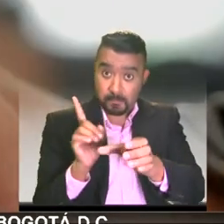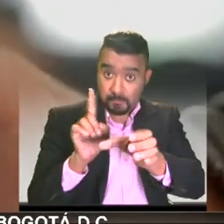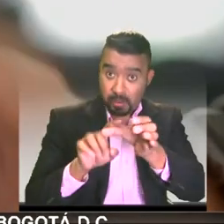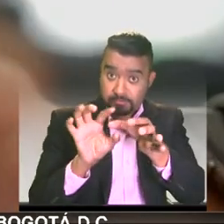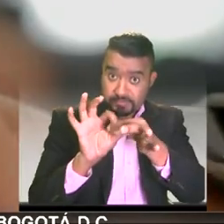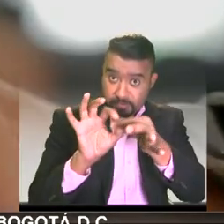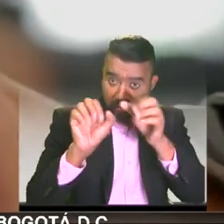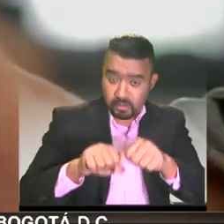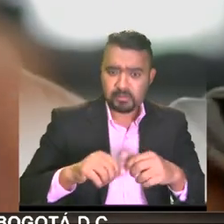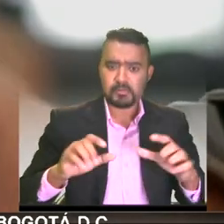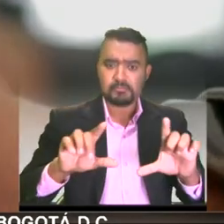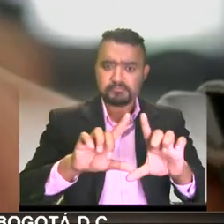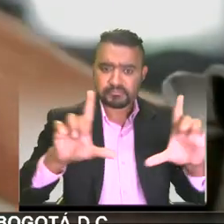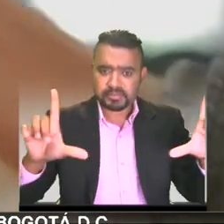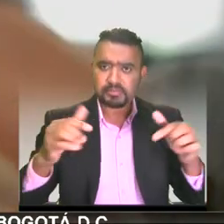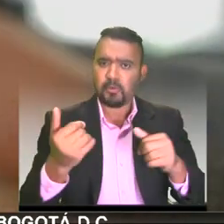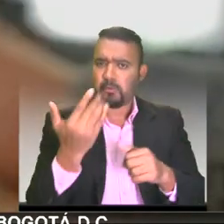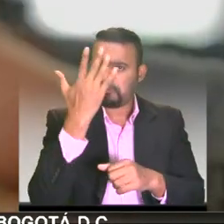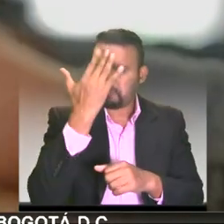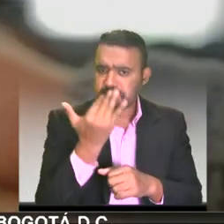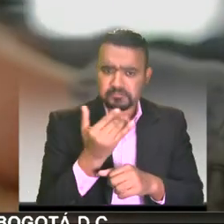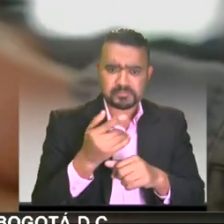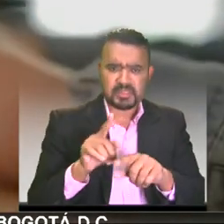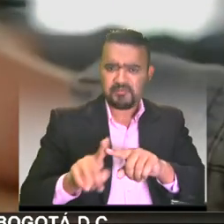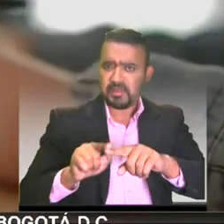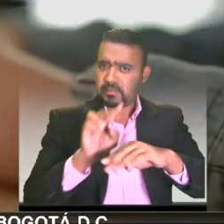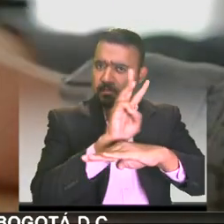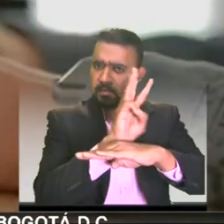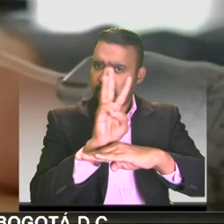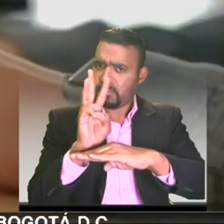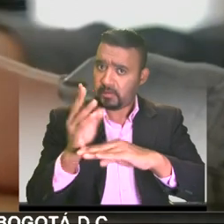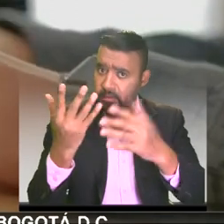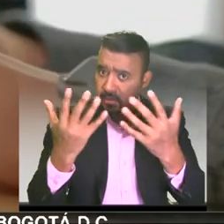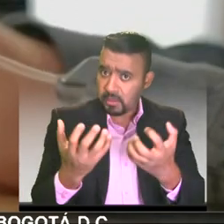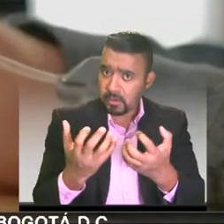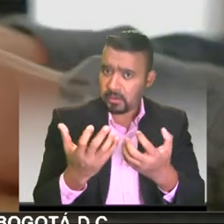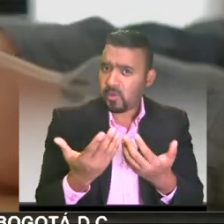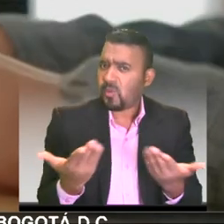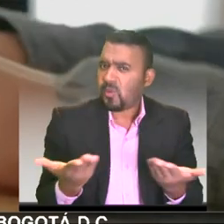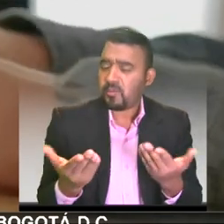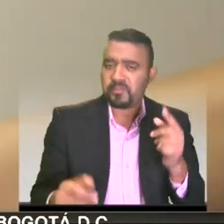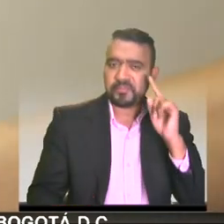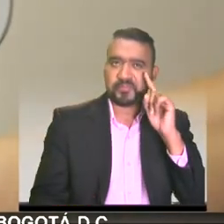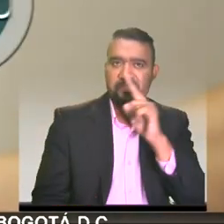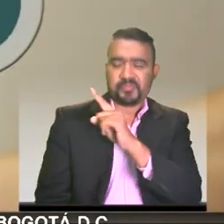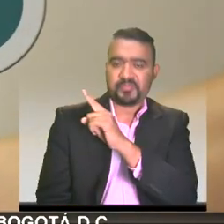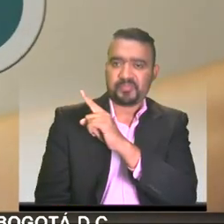comunicación así como en sus productos y servicios podrán solicitarlo en